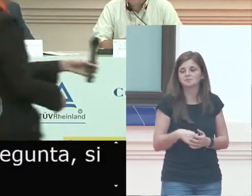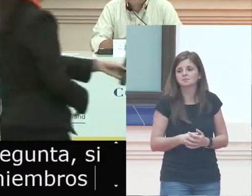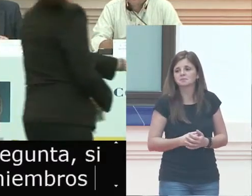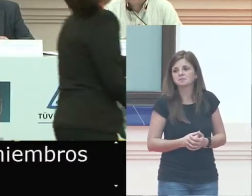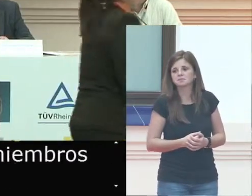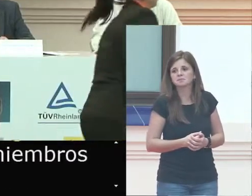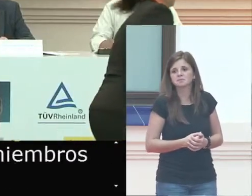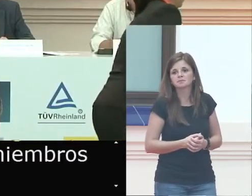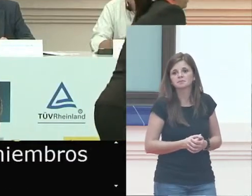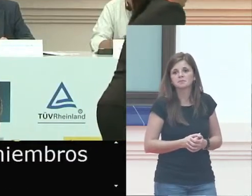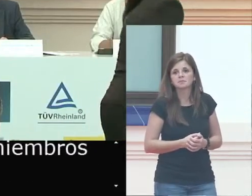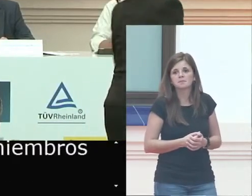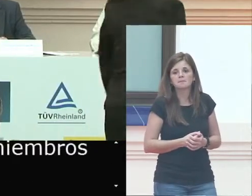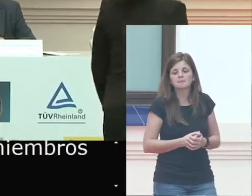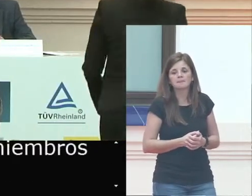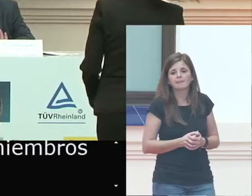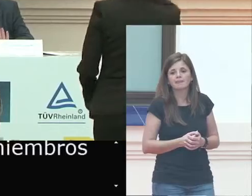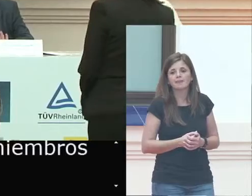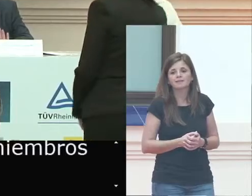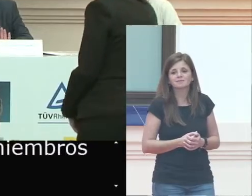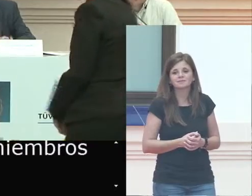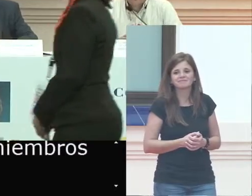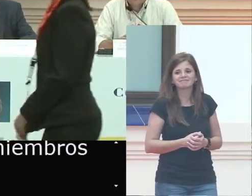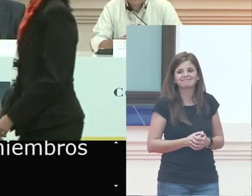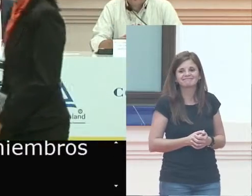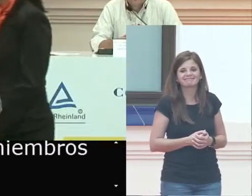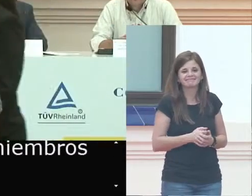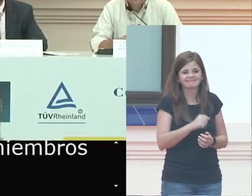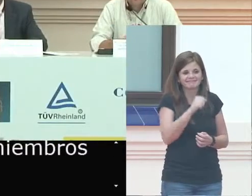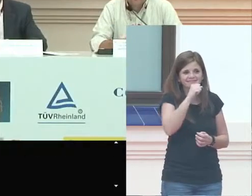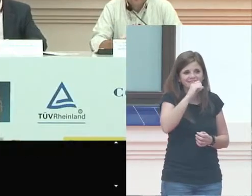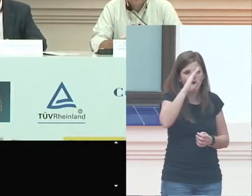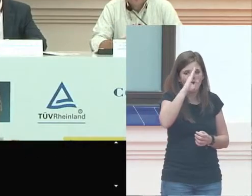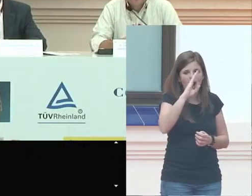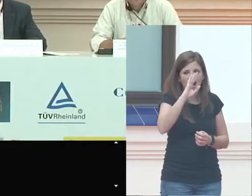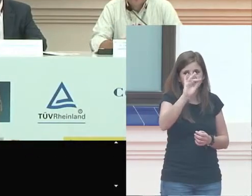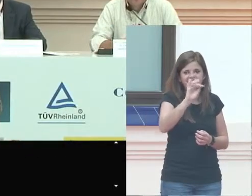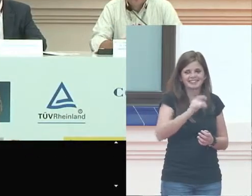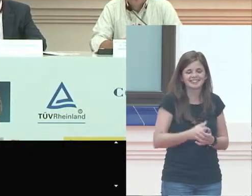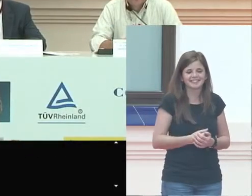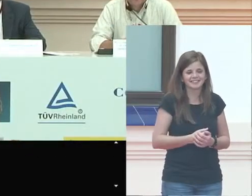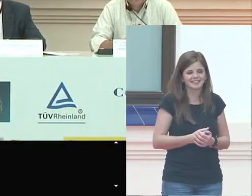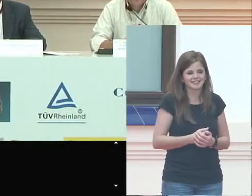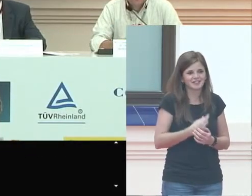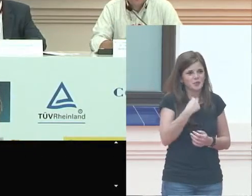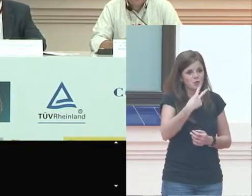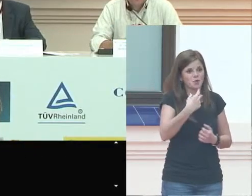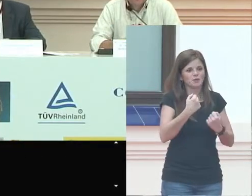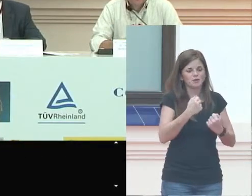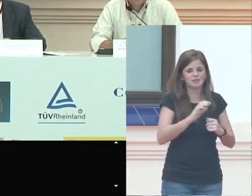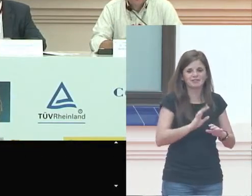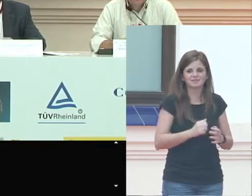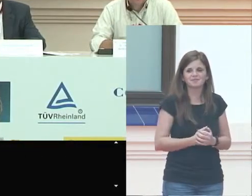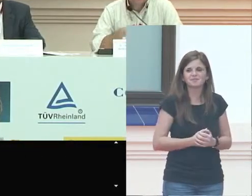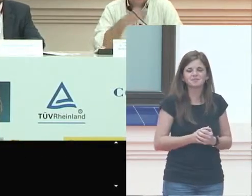¿Haces el inciso? Hola, sí. Uy, perdón, qué voz más alta. Bueno, primero un comentario y luego una